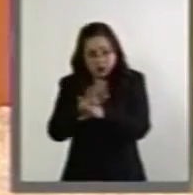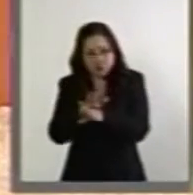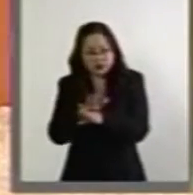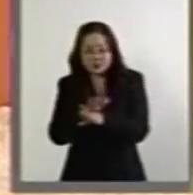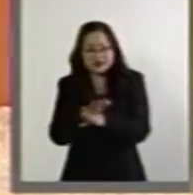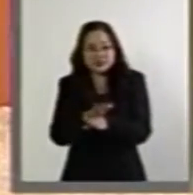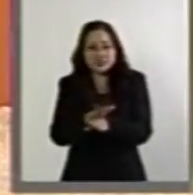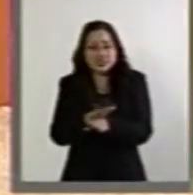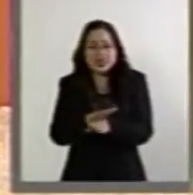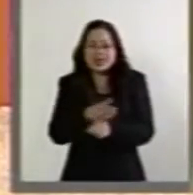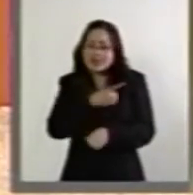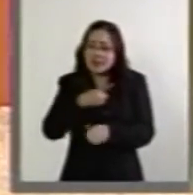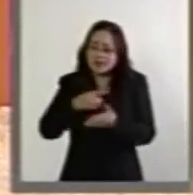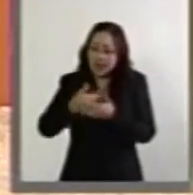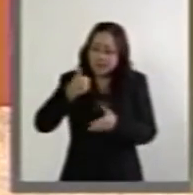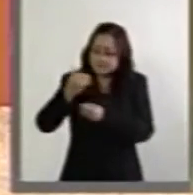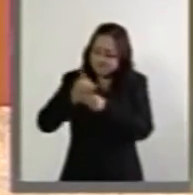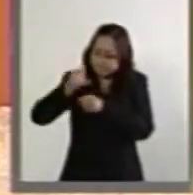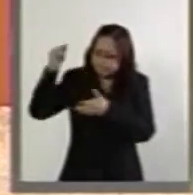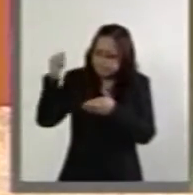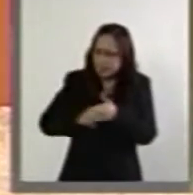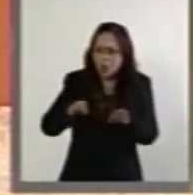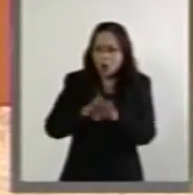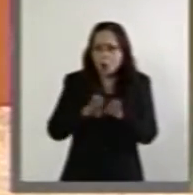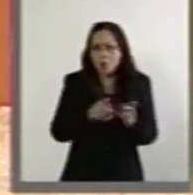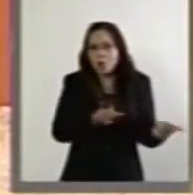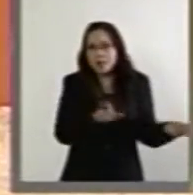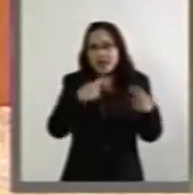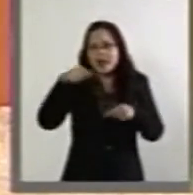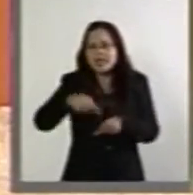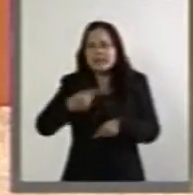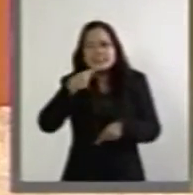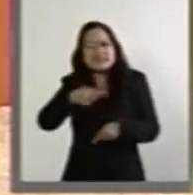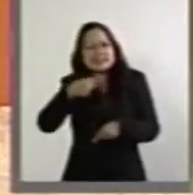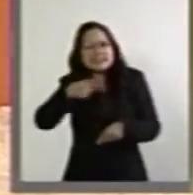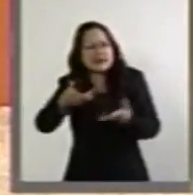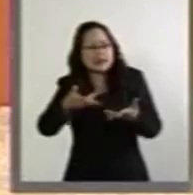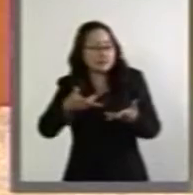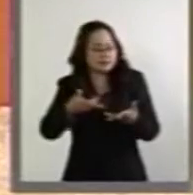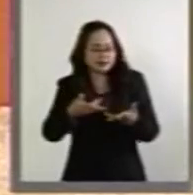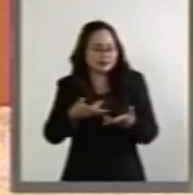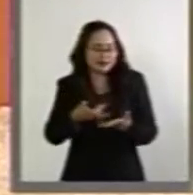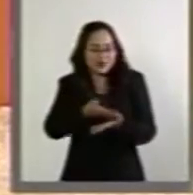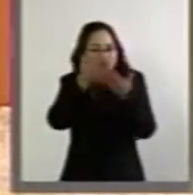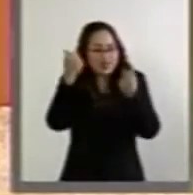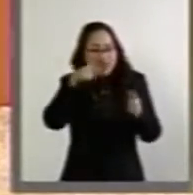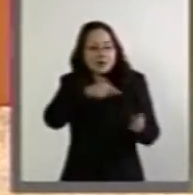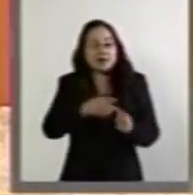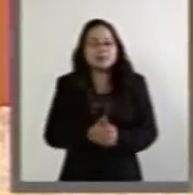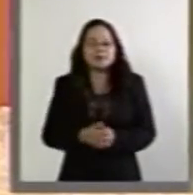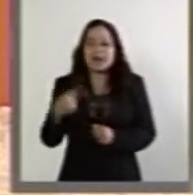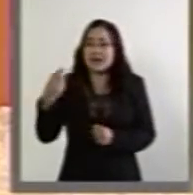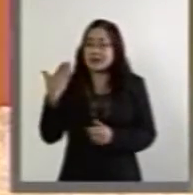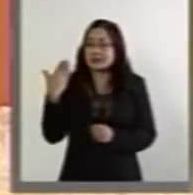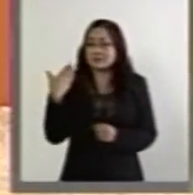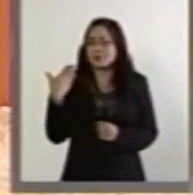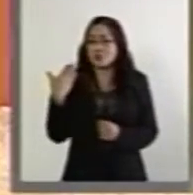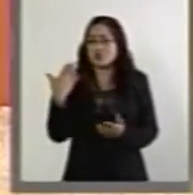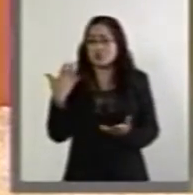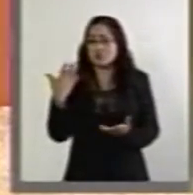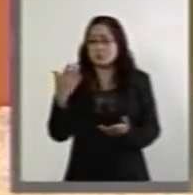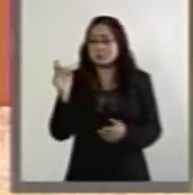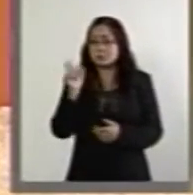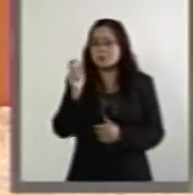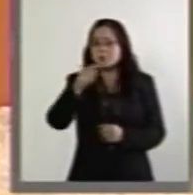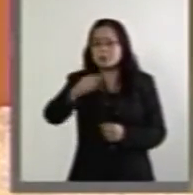a satanizar aquí lo que no se conoce. Que no se nos olvide que hasta hace muy poco,